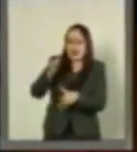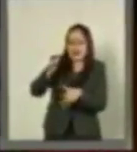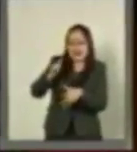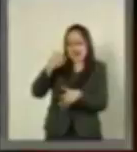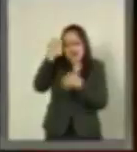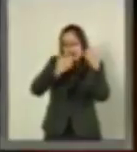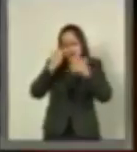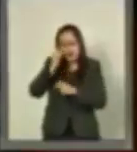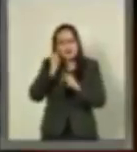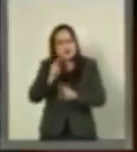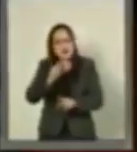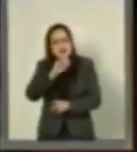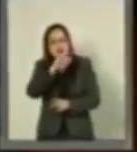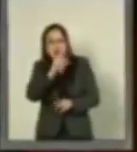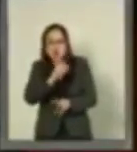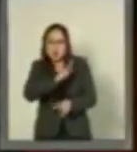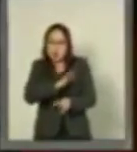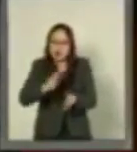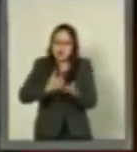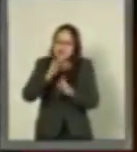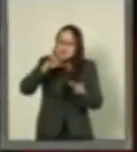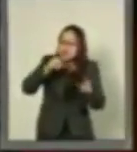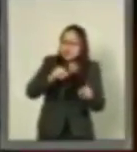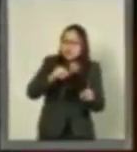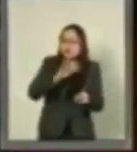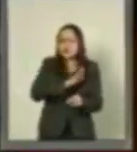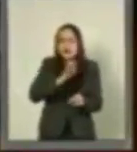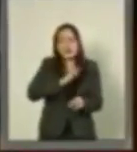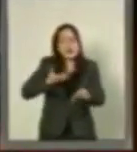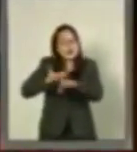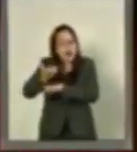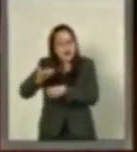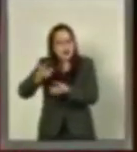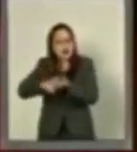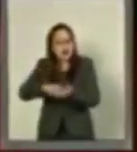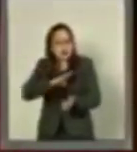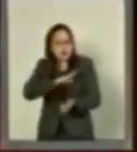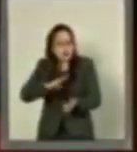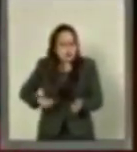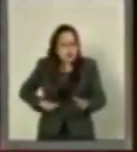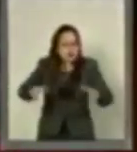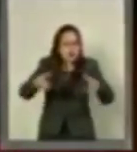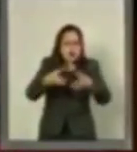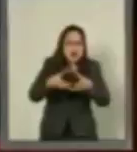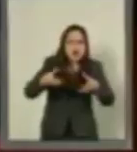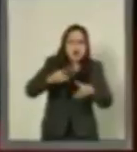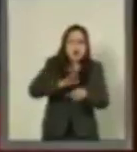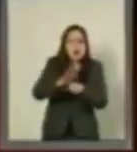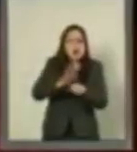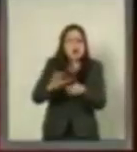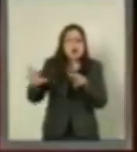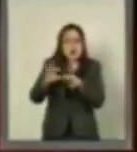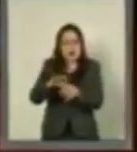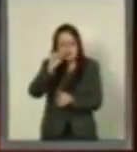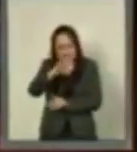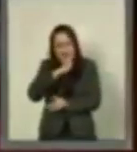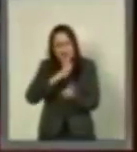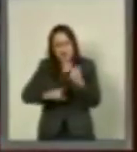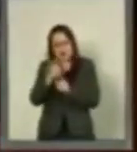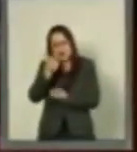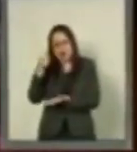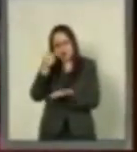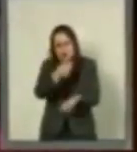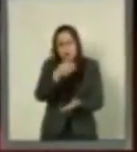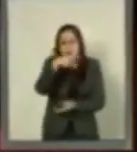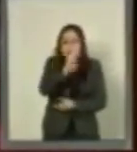confianza, para que se sepa qué estado y qué entidad y qué municipio está retirando. Sé que hay problema de liquidez, pero